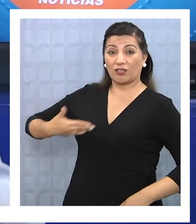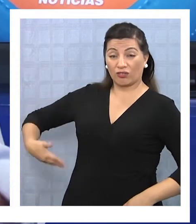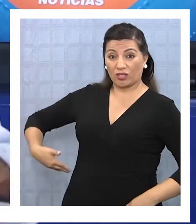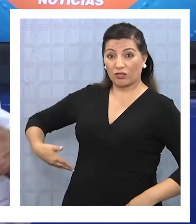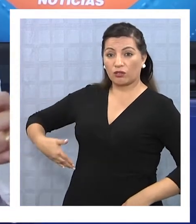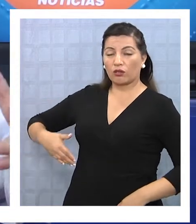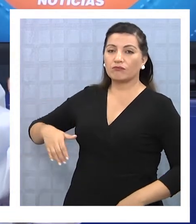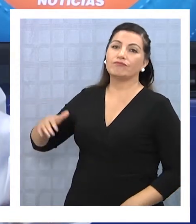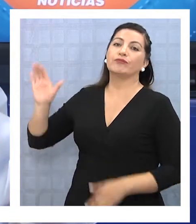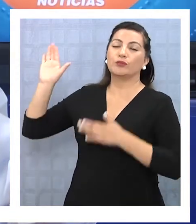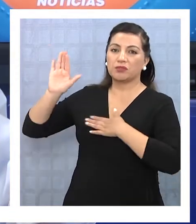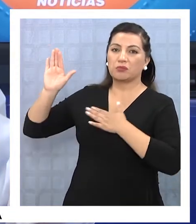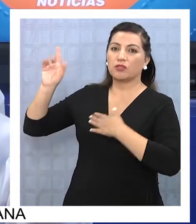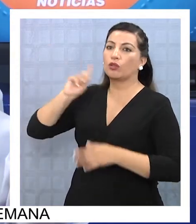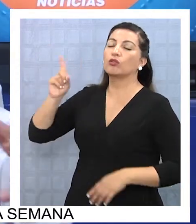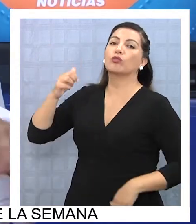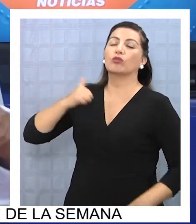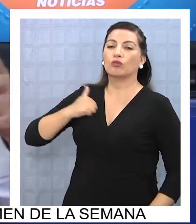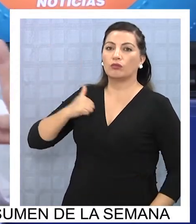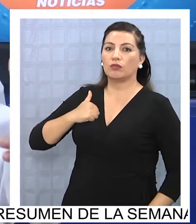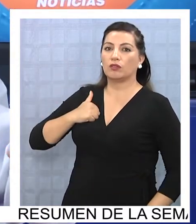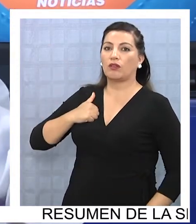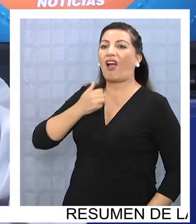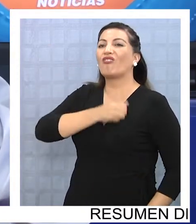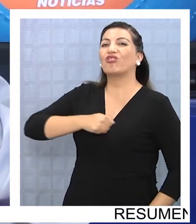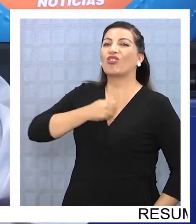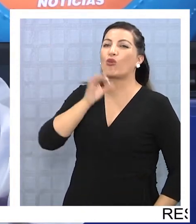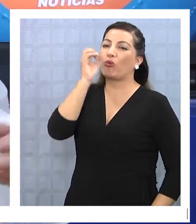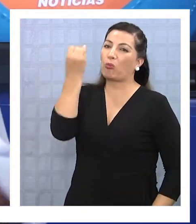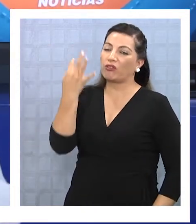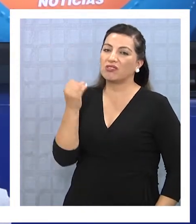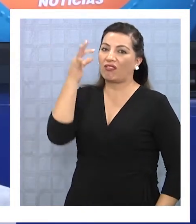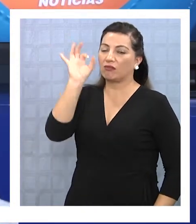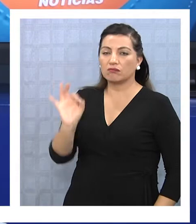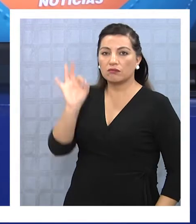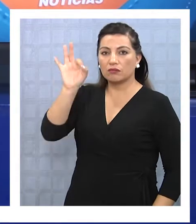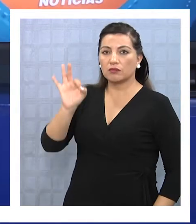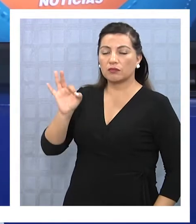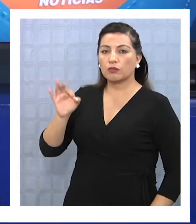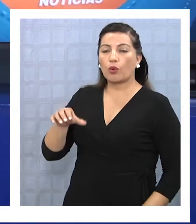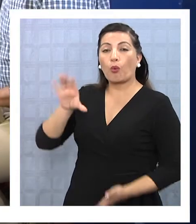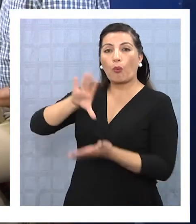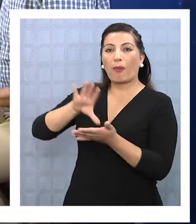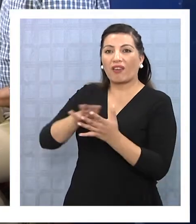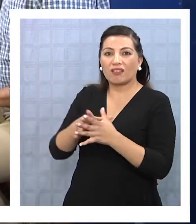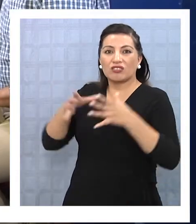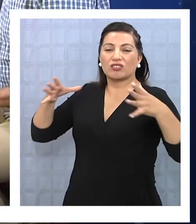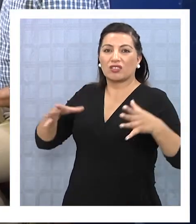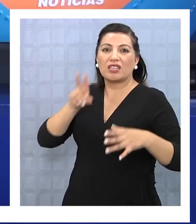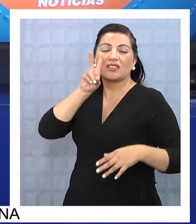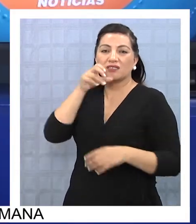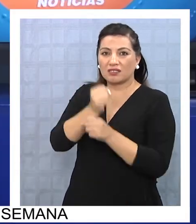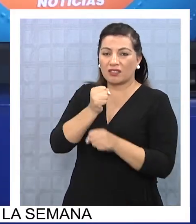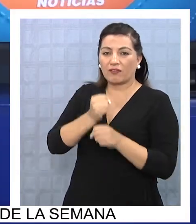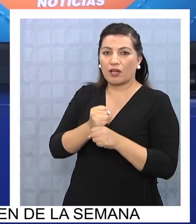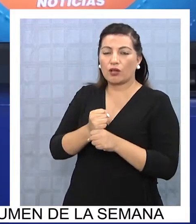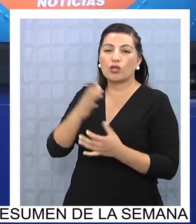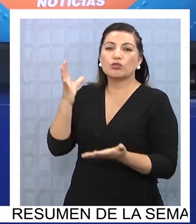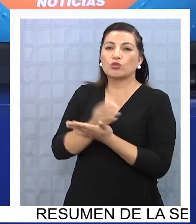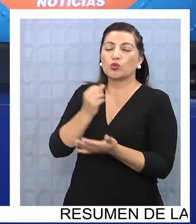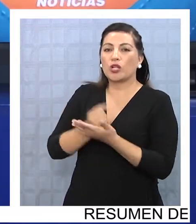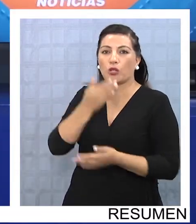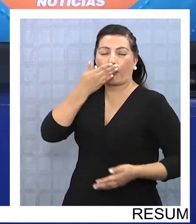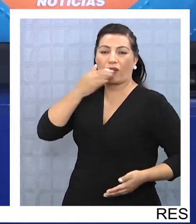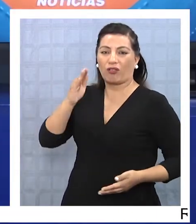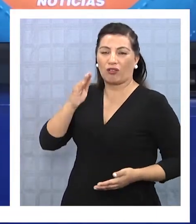esos son hechos objetivos. No lo quiero aburrir con cifras, pero un país que no crece, un país que no crea trabajo, un país que no mejora los